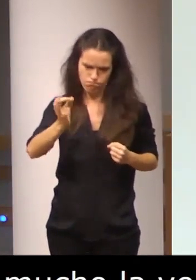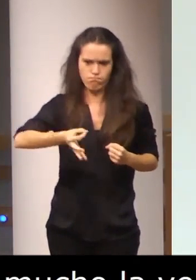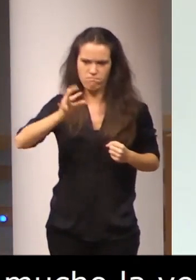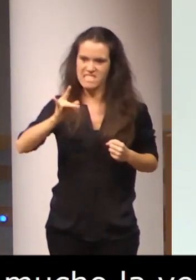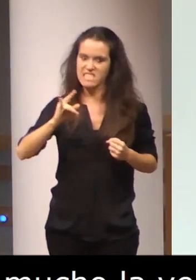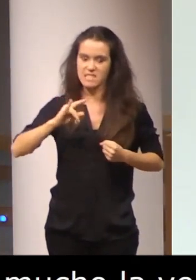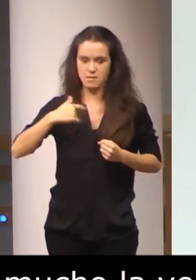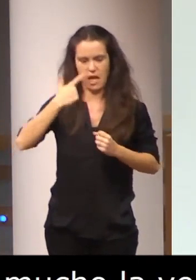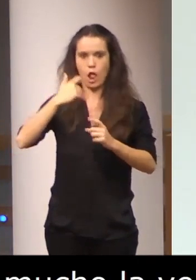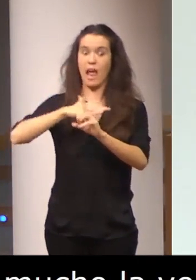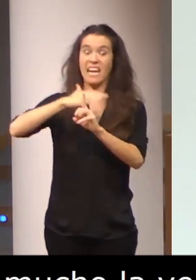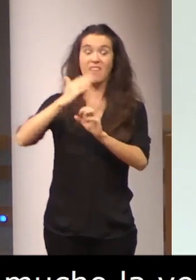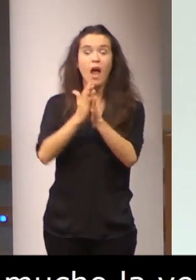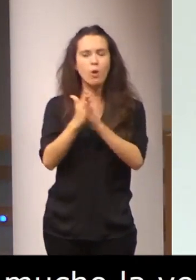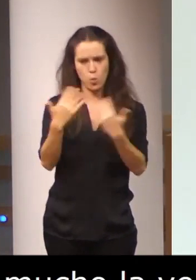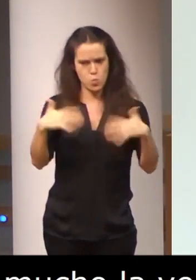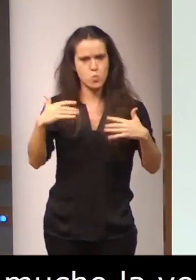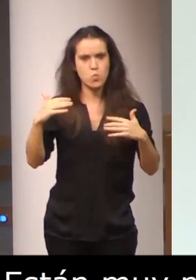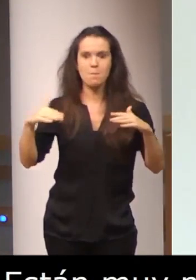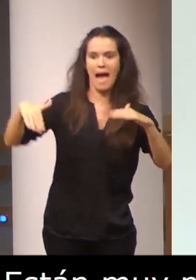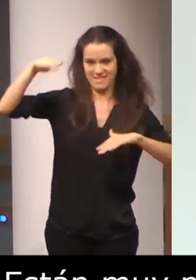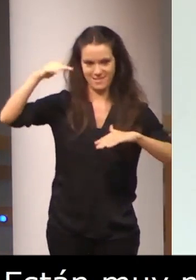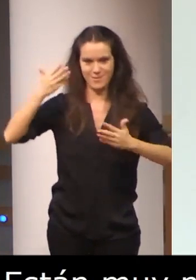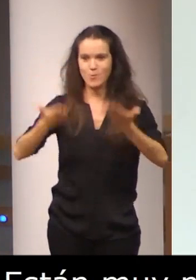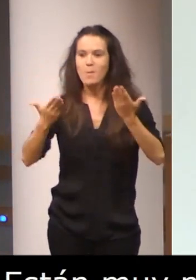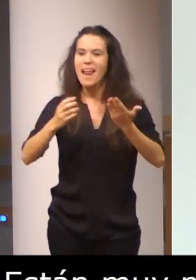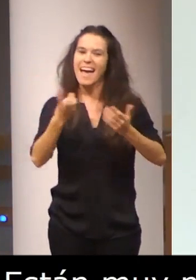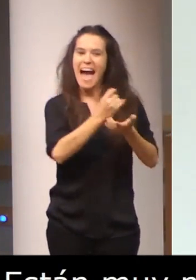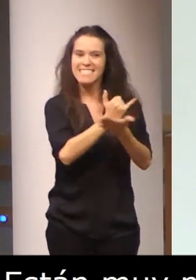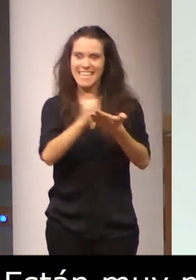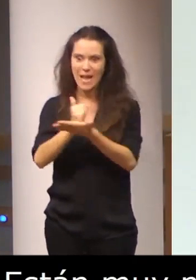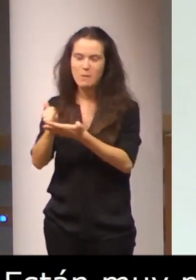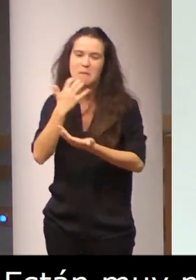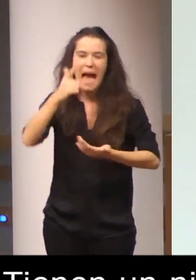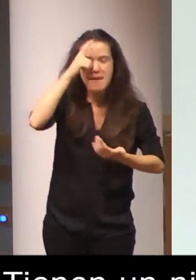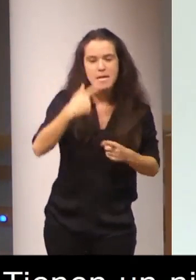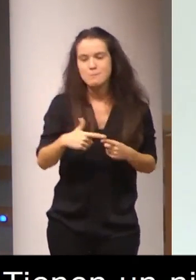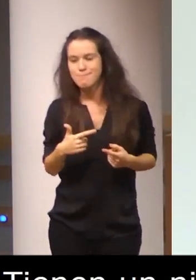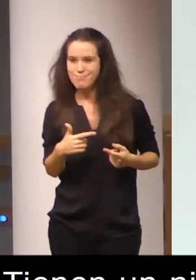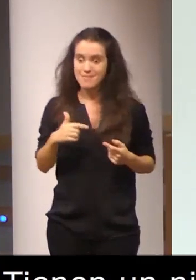nivel de motivación mayor que algunas otras asignaturas de alemán, por ejemplo.